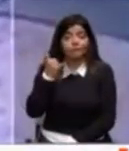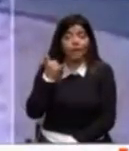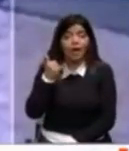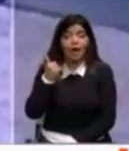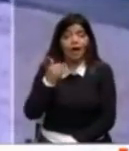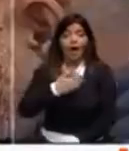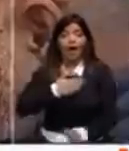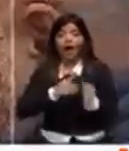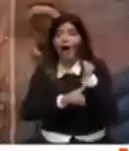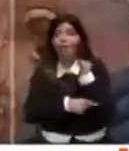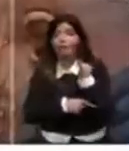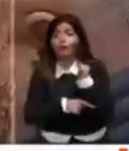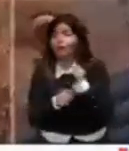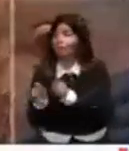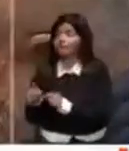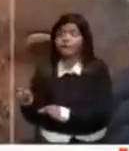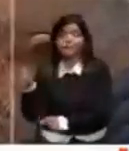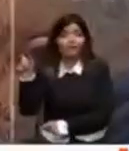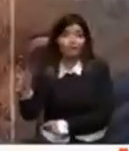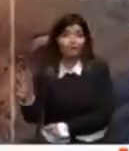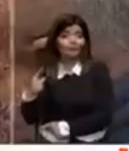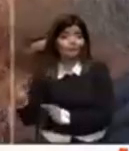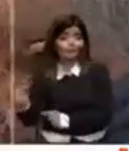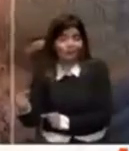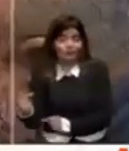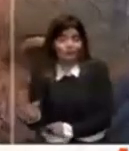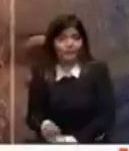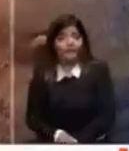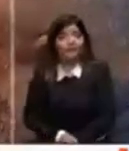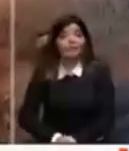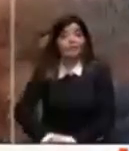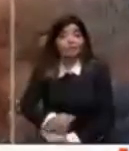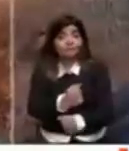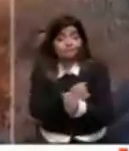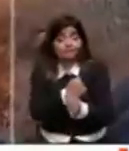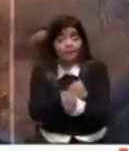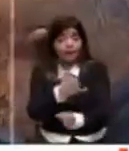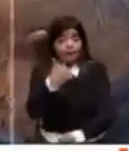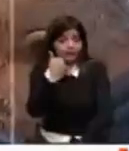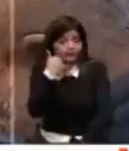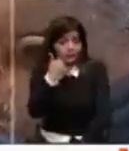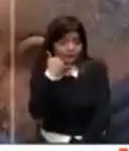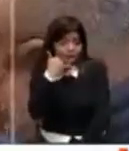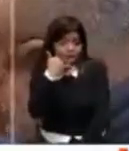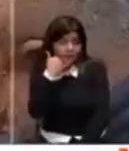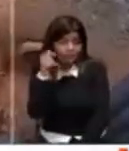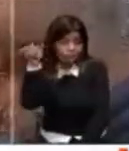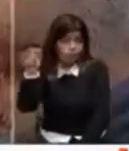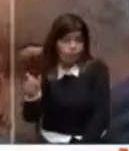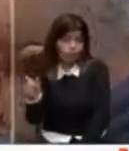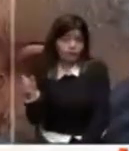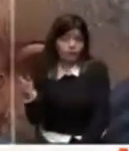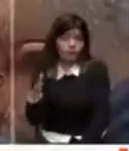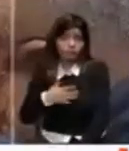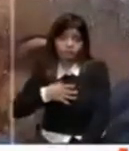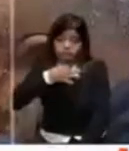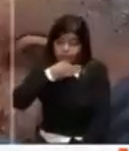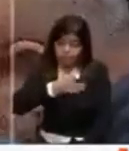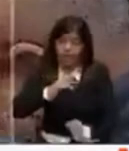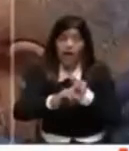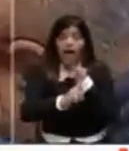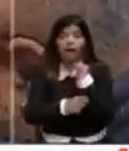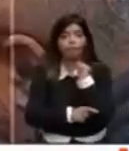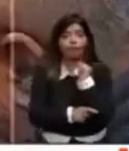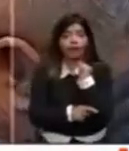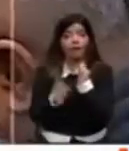su abogado. La Central de Comunicaciones de Carabineros de Chile recibe un llamado telefónico por parte de una persona que manifiesta ser el abogado de la persona